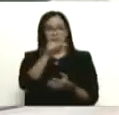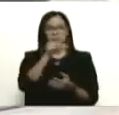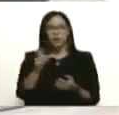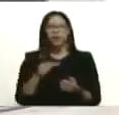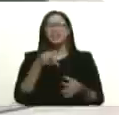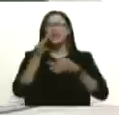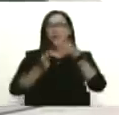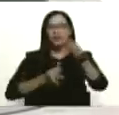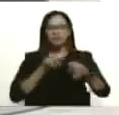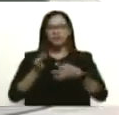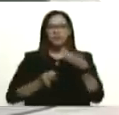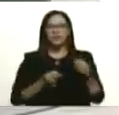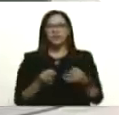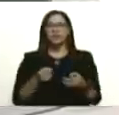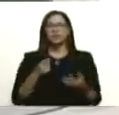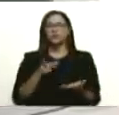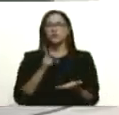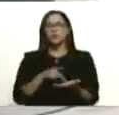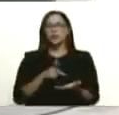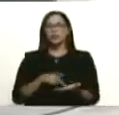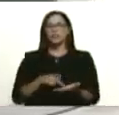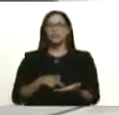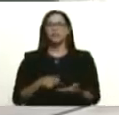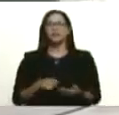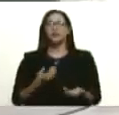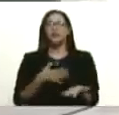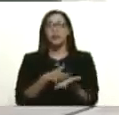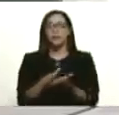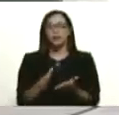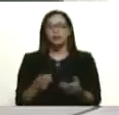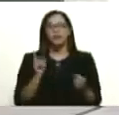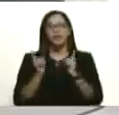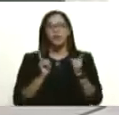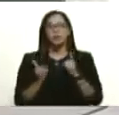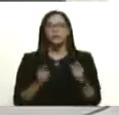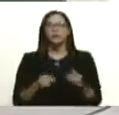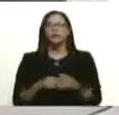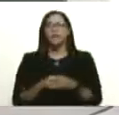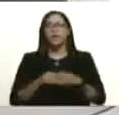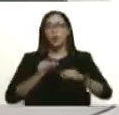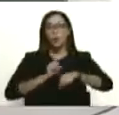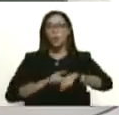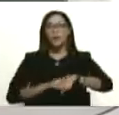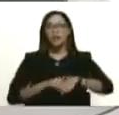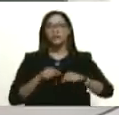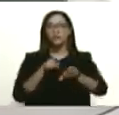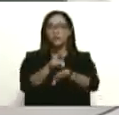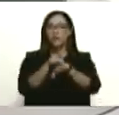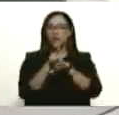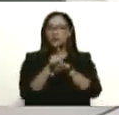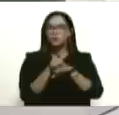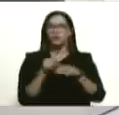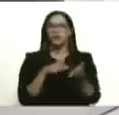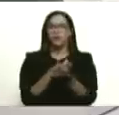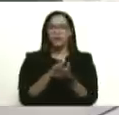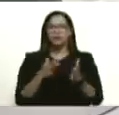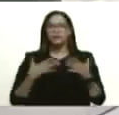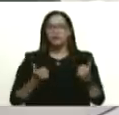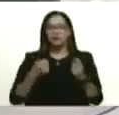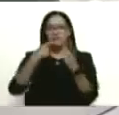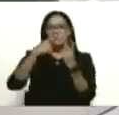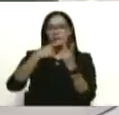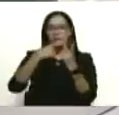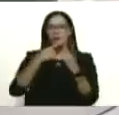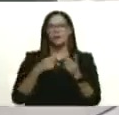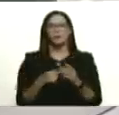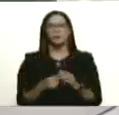cuenta su participación, lo que pasó en algunos de los momentos, lo que pasó en Fuerte Tiuna, lo que pasó en la recuperación de BTV,